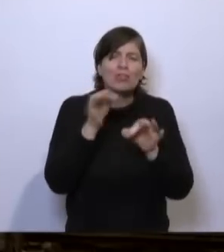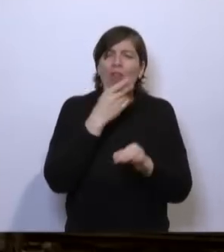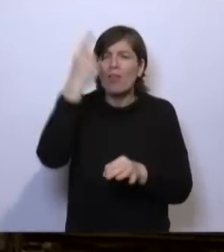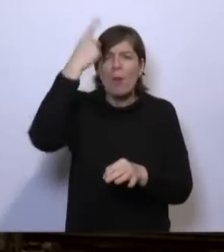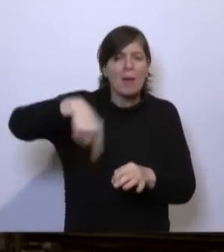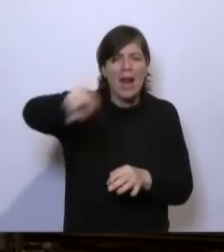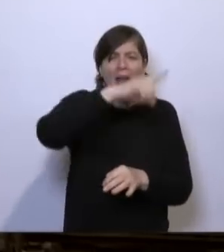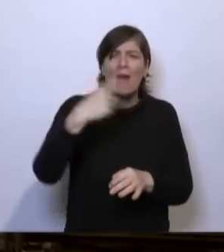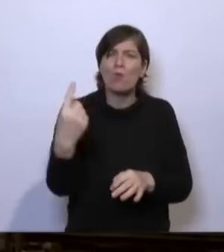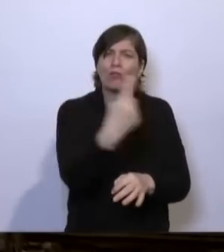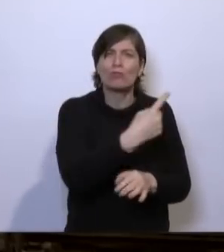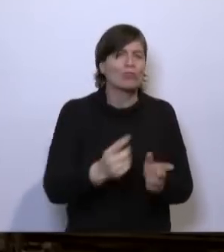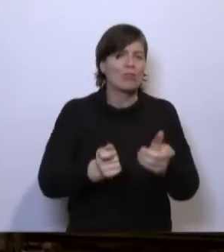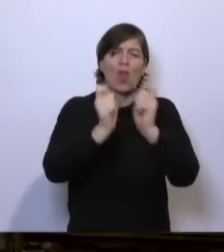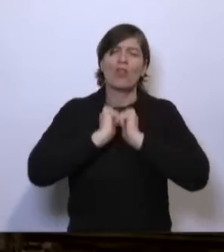de nosotros.